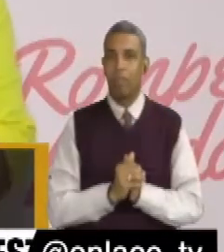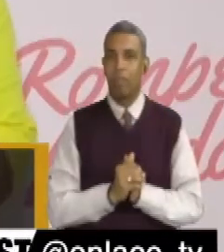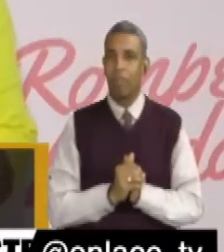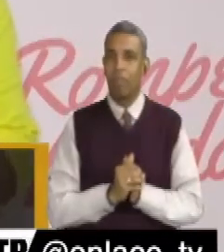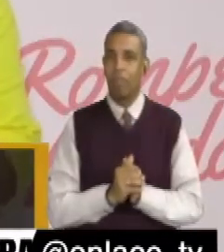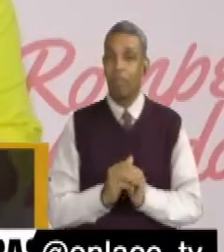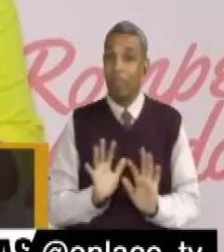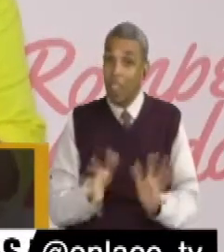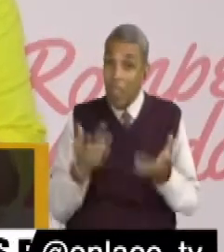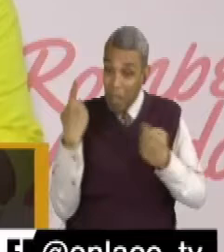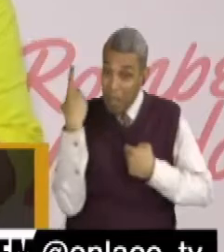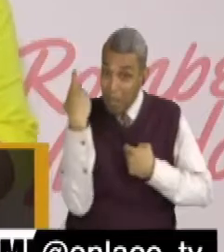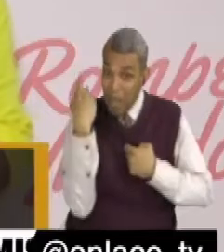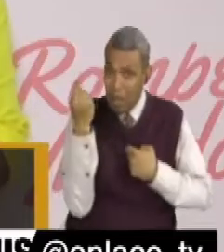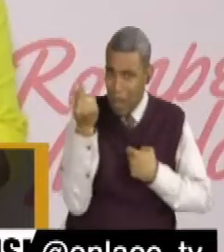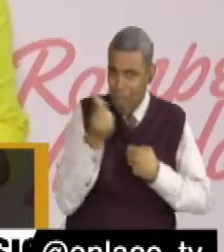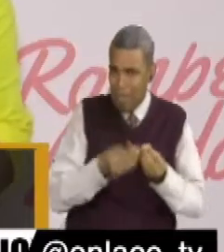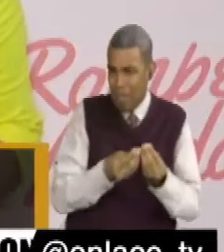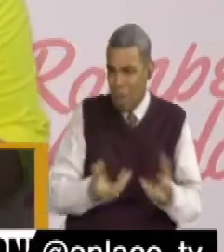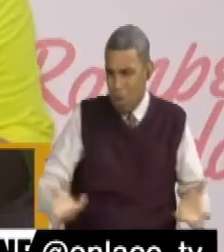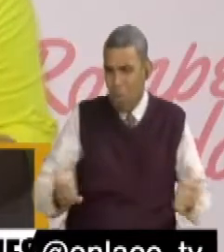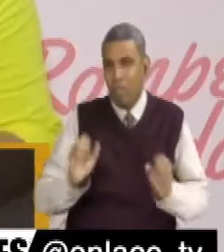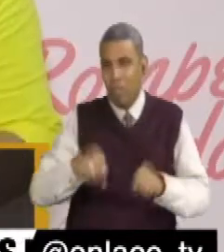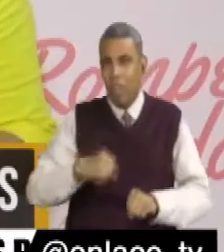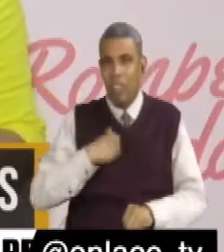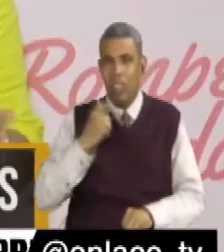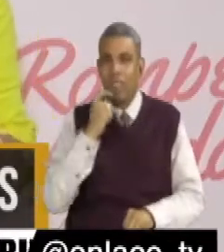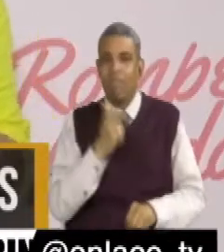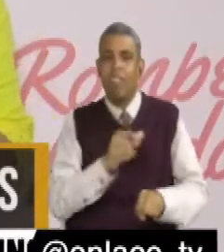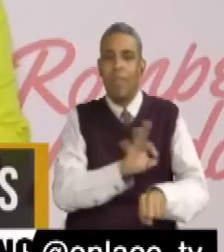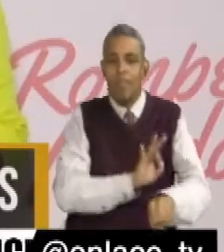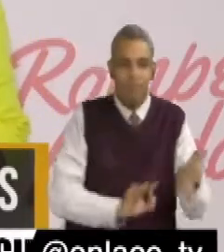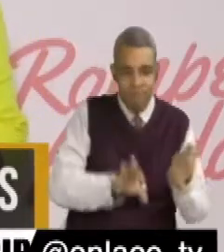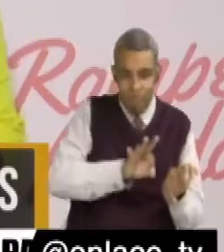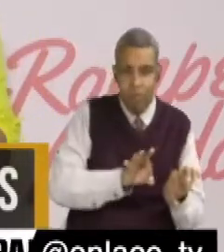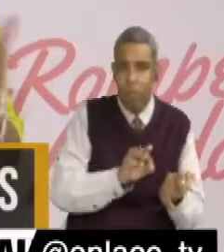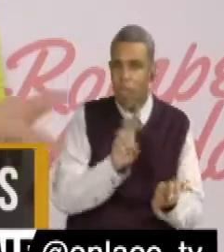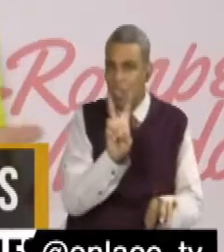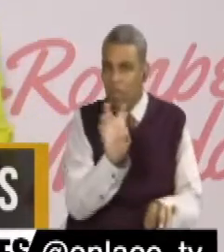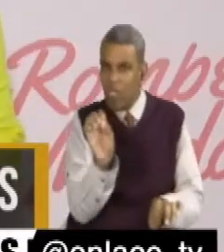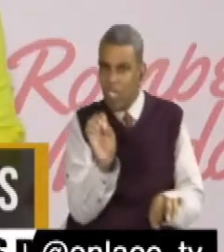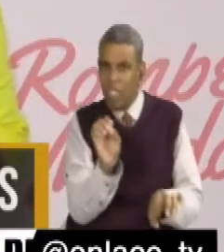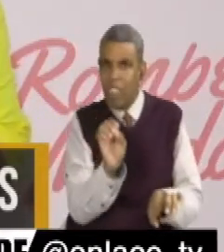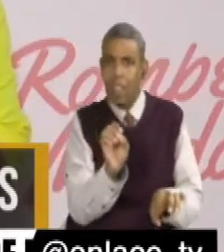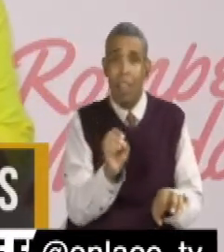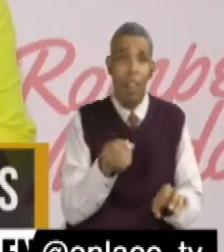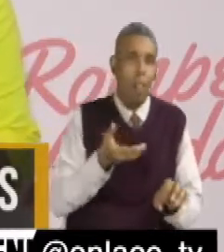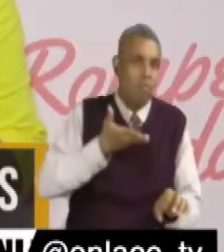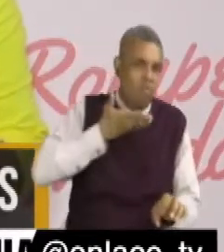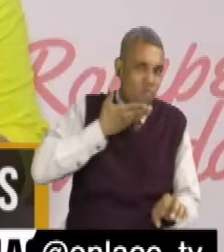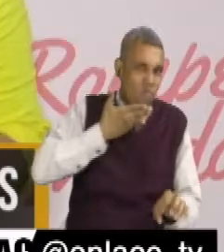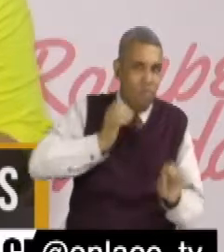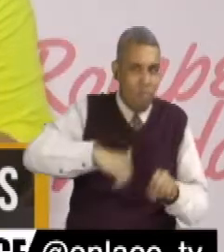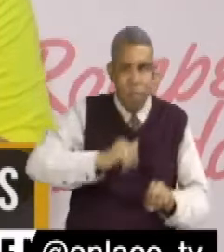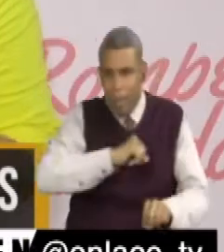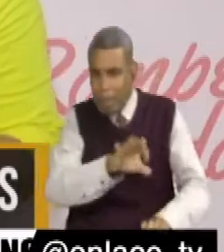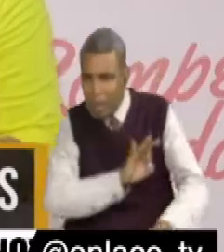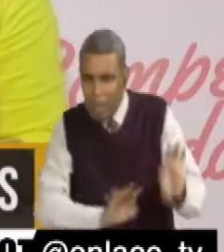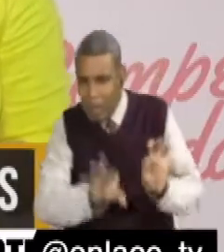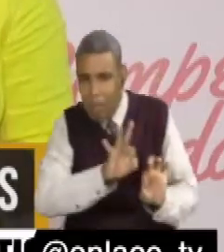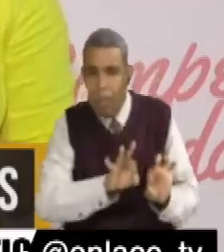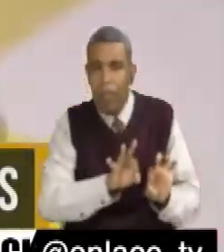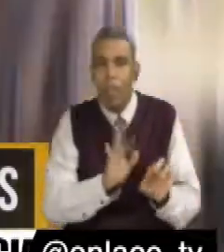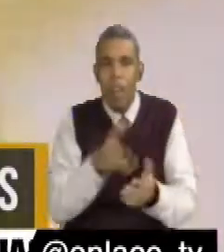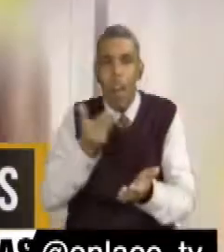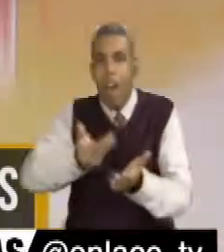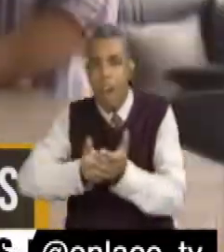embargo nos siguen quedando recursos, alrededor de 70 cupos representados en vacantes que se deben suplir antes del 30 de